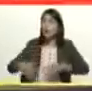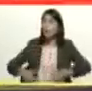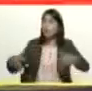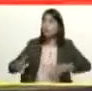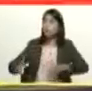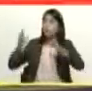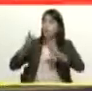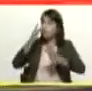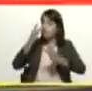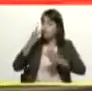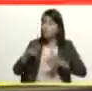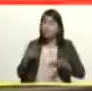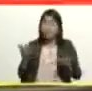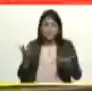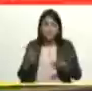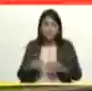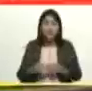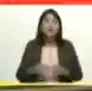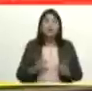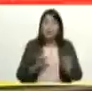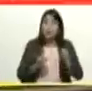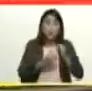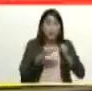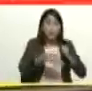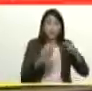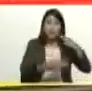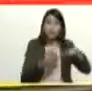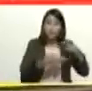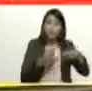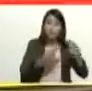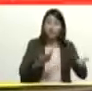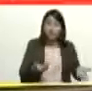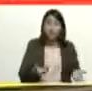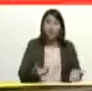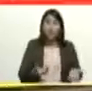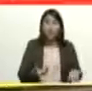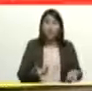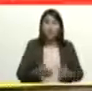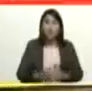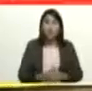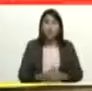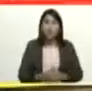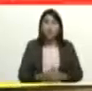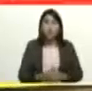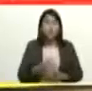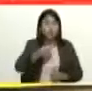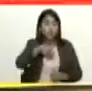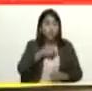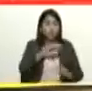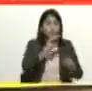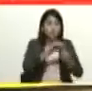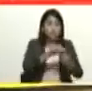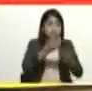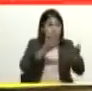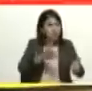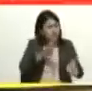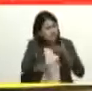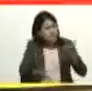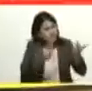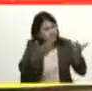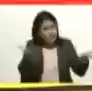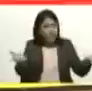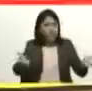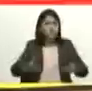Y ocurrió aquí en la revolución en algunos estados. Hicimos el llamado de atención al respecto. Nosotros hemos insistido